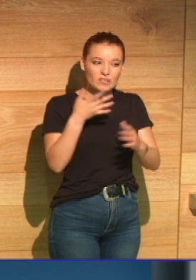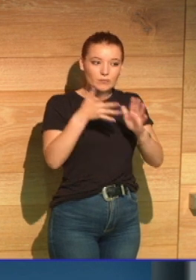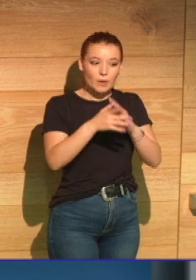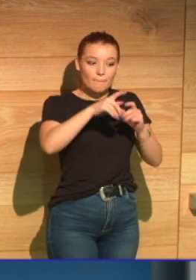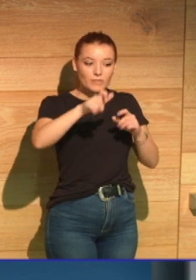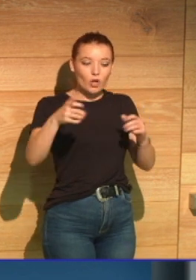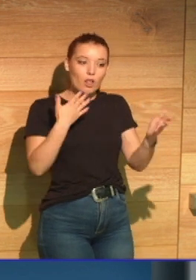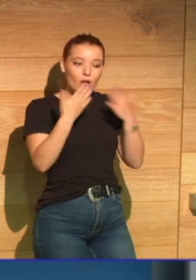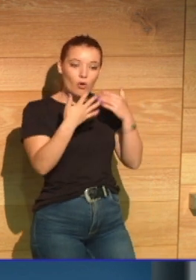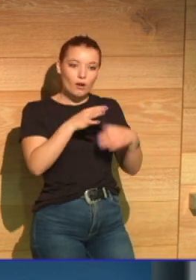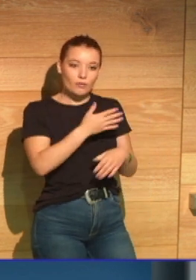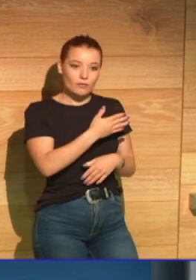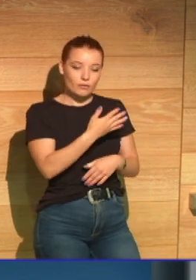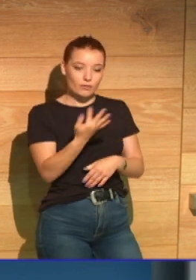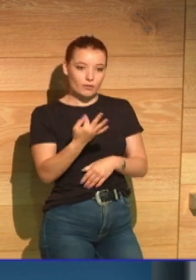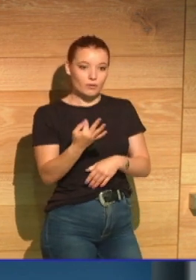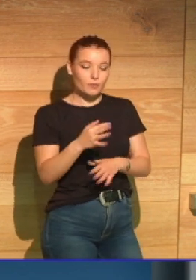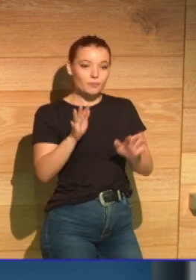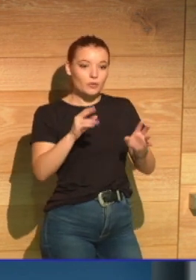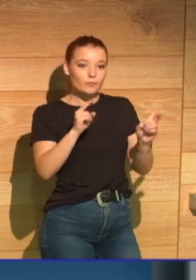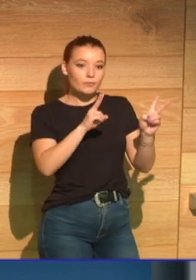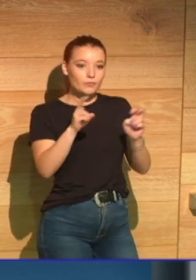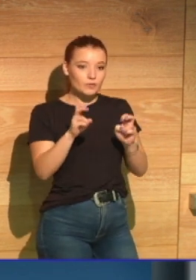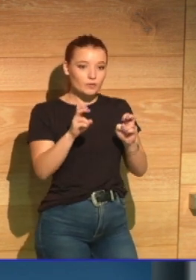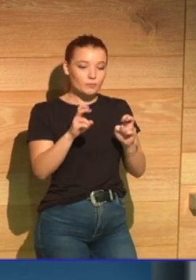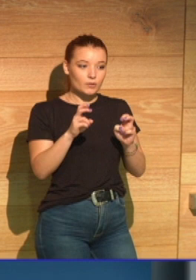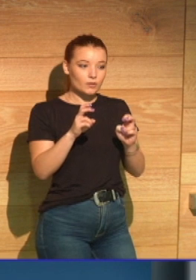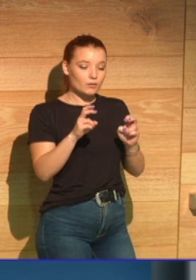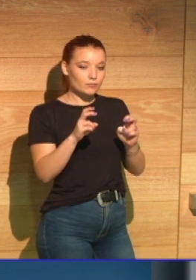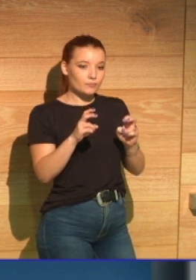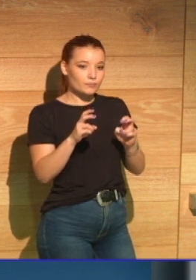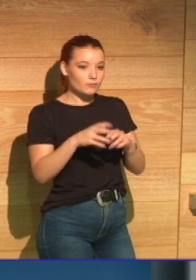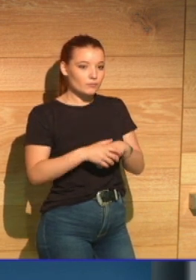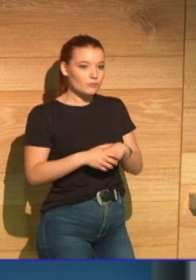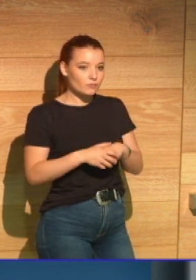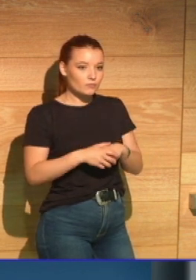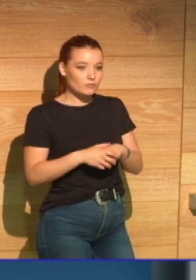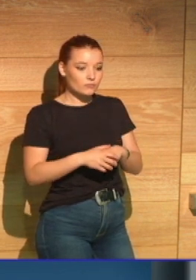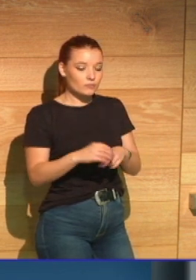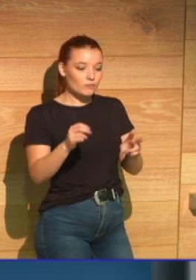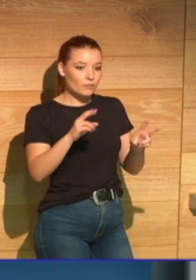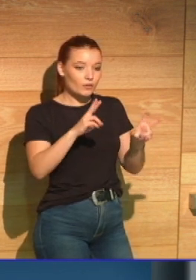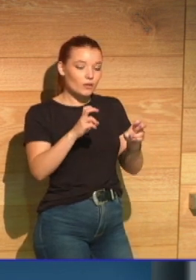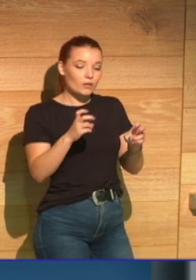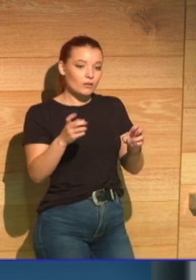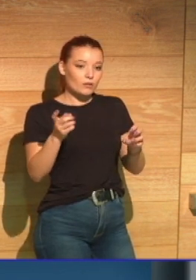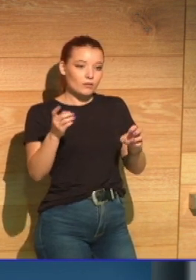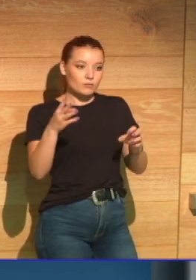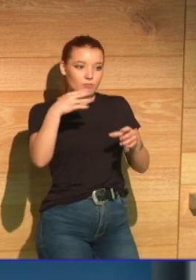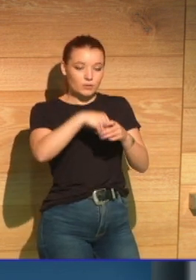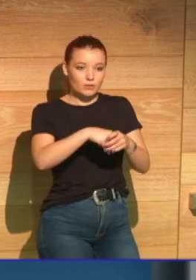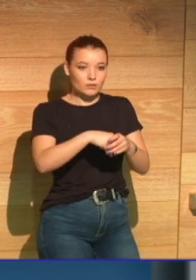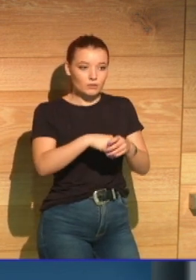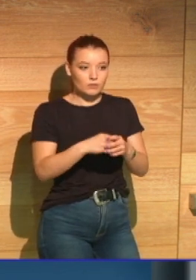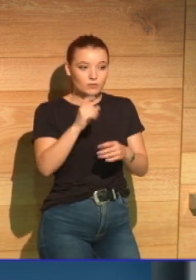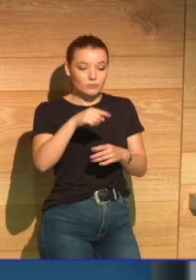mucho lo que me llama la atención otra vez es este sentido de la pertenencia que noto en ciertos públicos y el diálogo que hacen. Y por otro lado, dentro